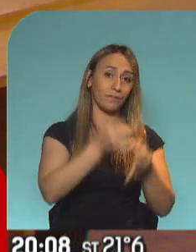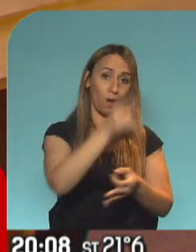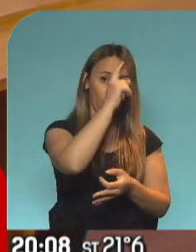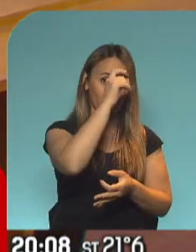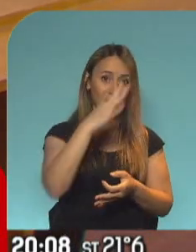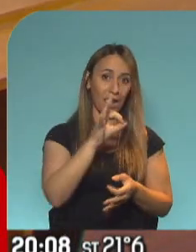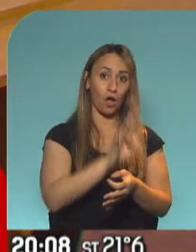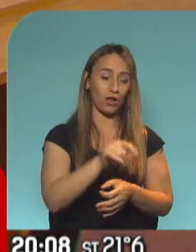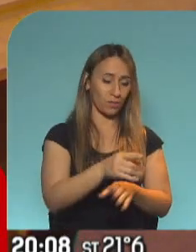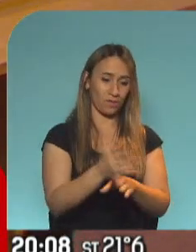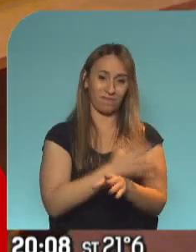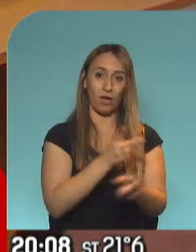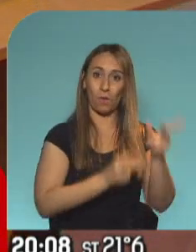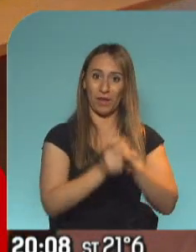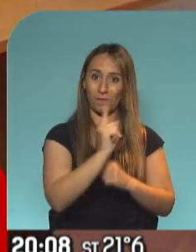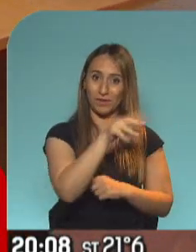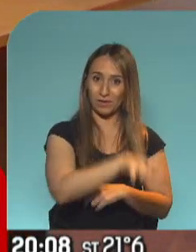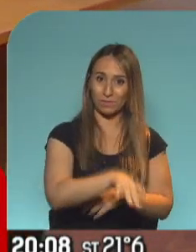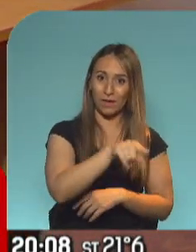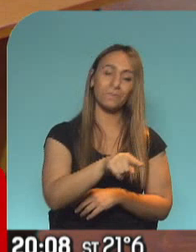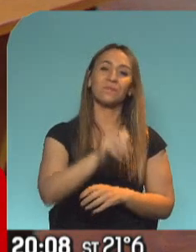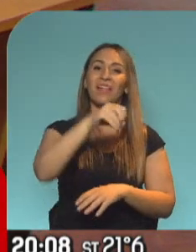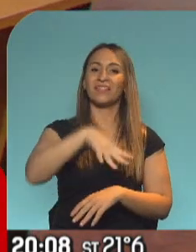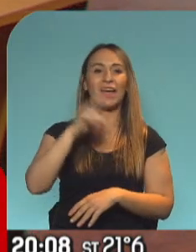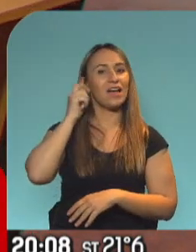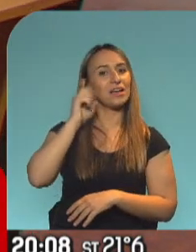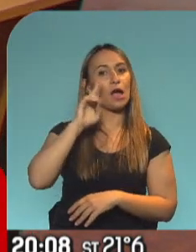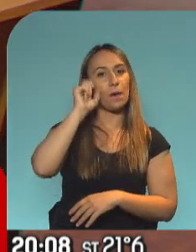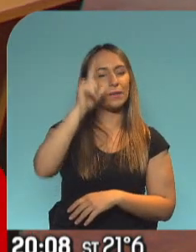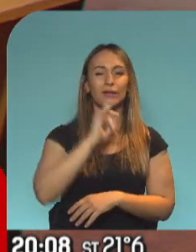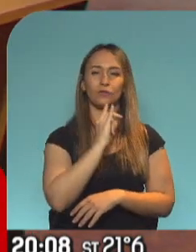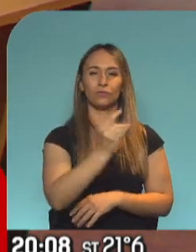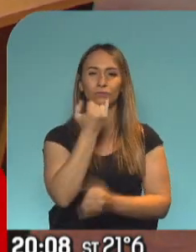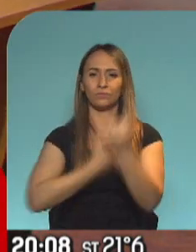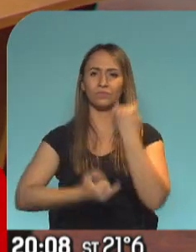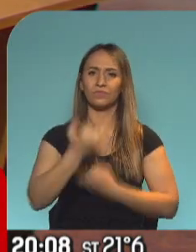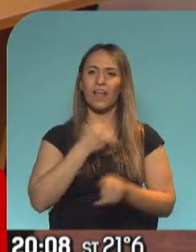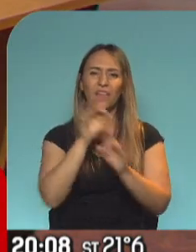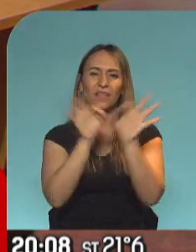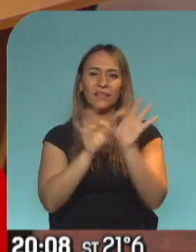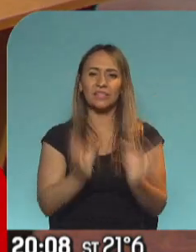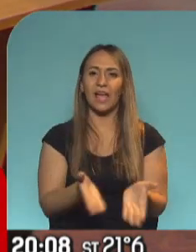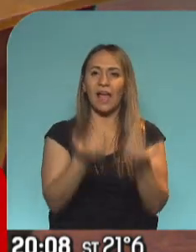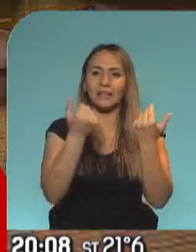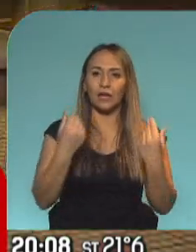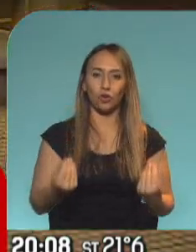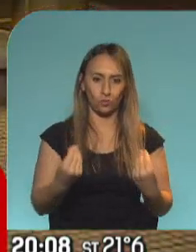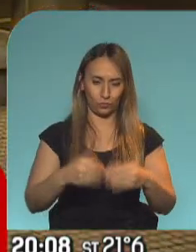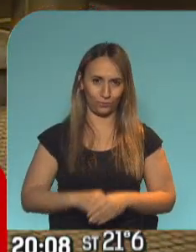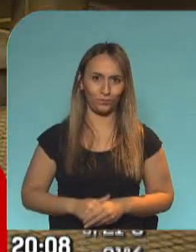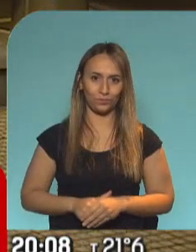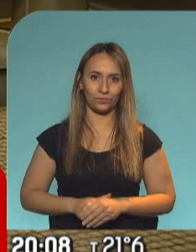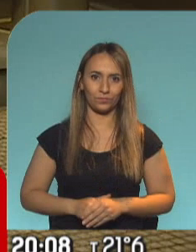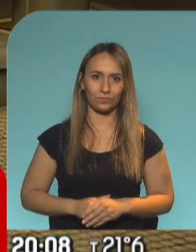operado en los últimos días y así donde está gabriel gamarra para que nos cuente más detalles acerca de cómo fue este alta diego armando maradona gabriel como estas buenas tardes